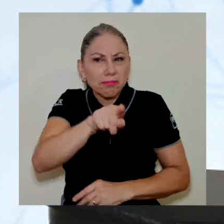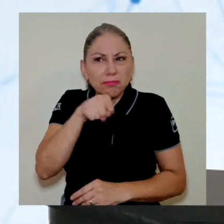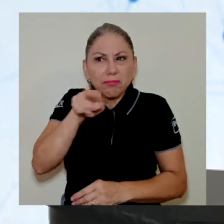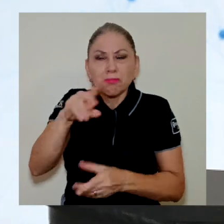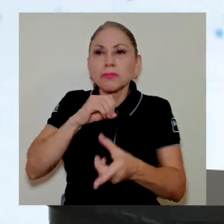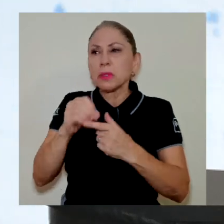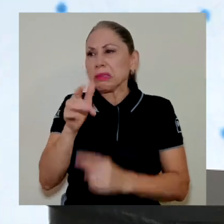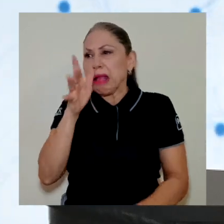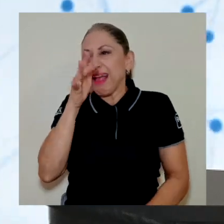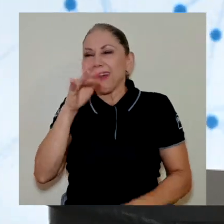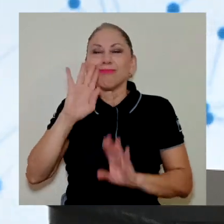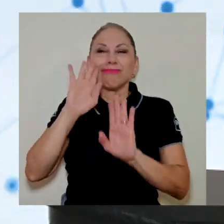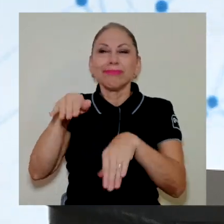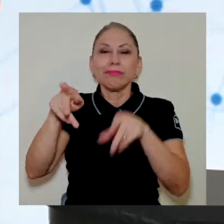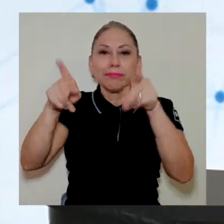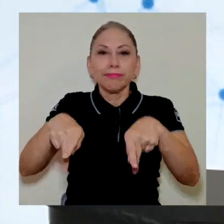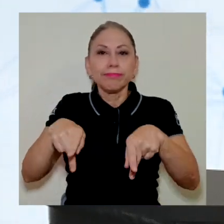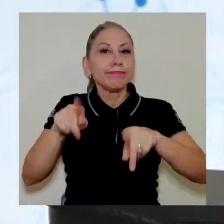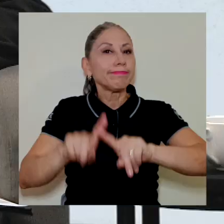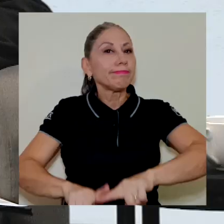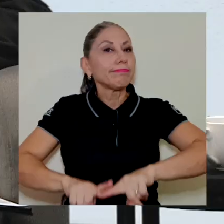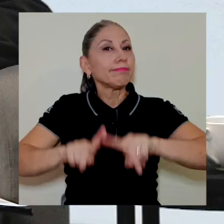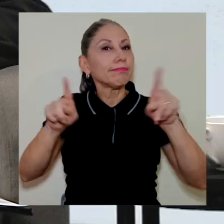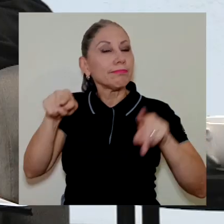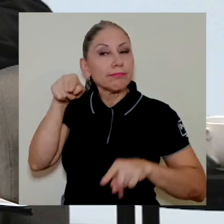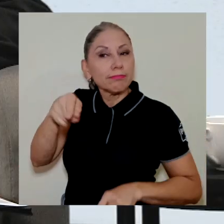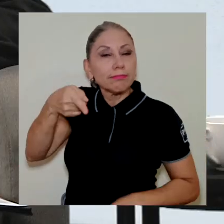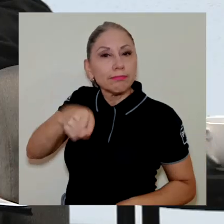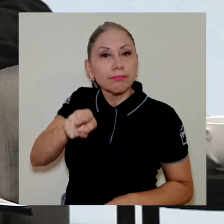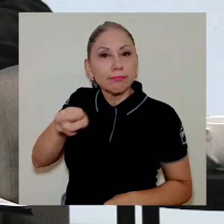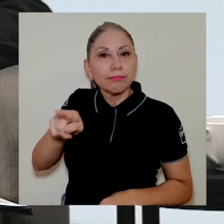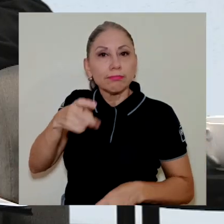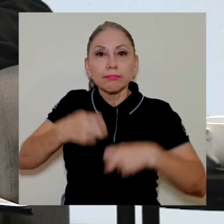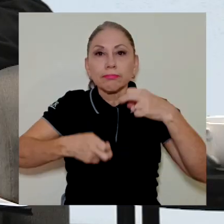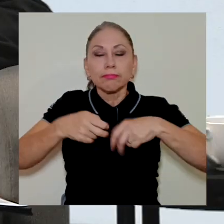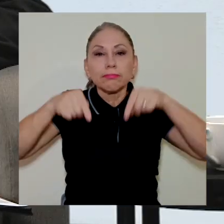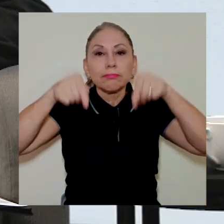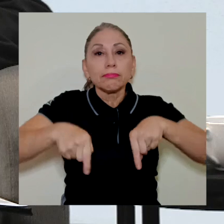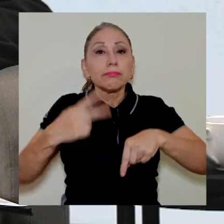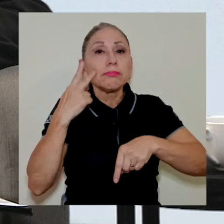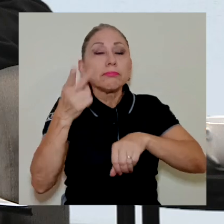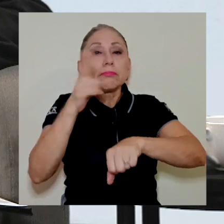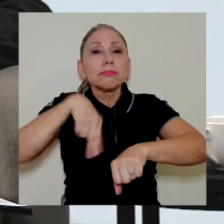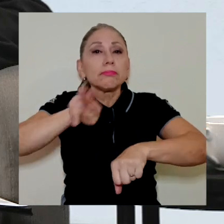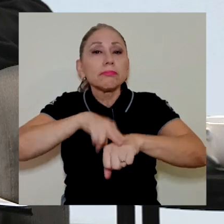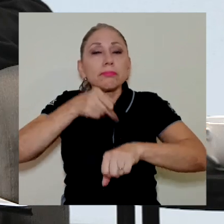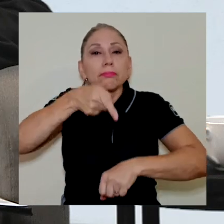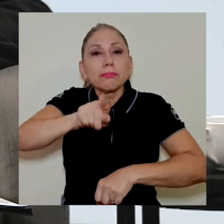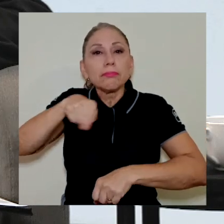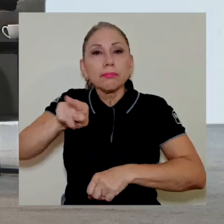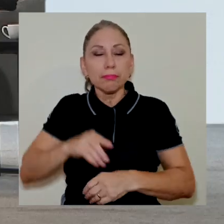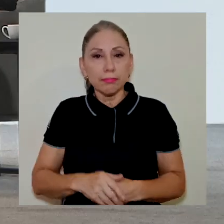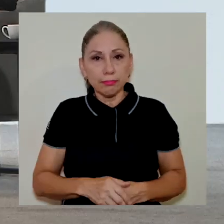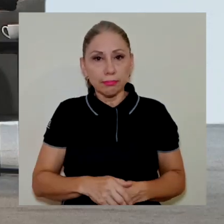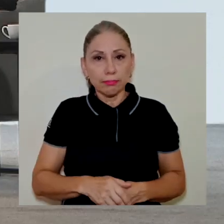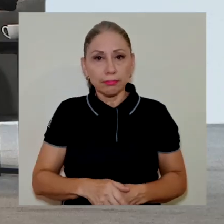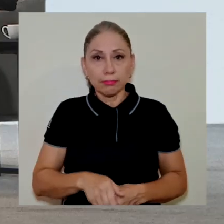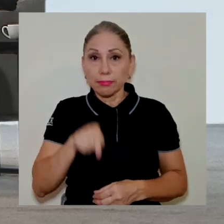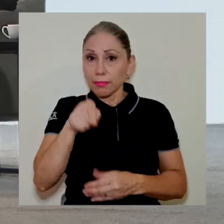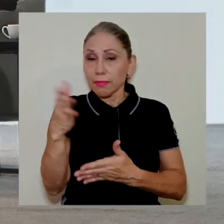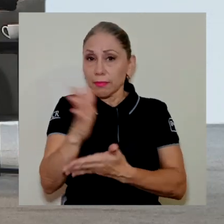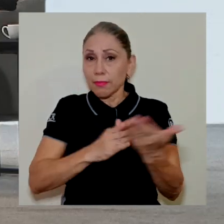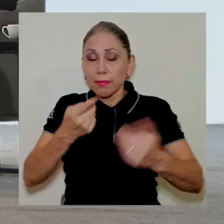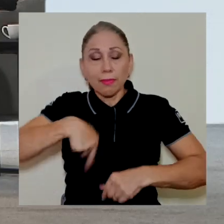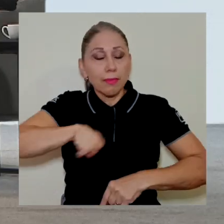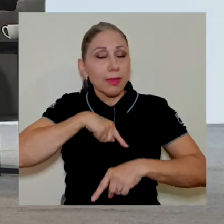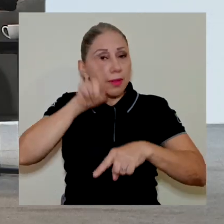la gente. Eso es distinto, eso es violencia. El problema aquí es que estamos normalizando la violencia. Y eso es